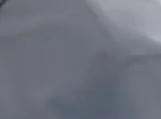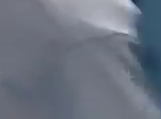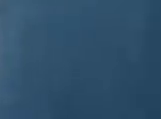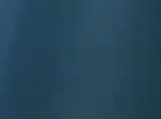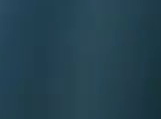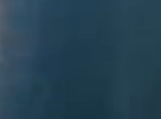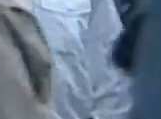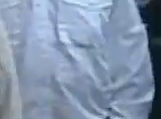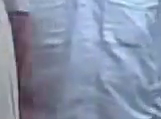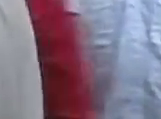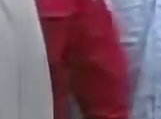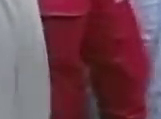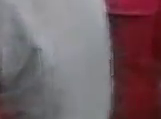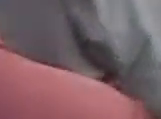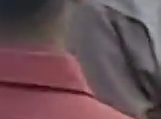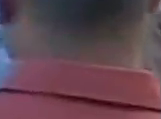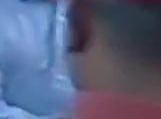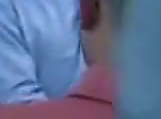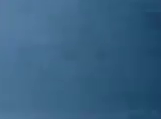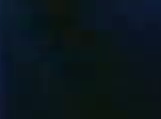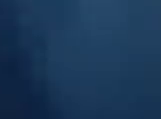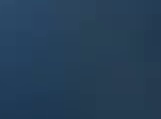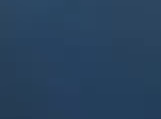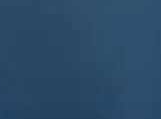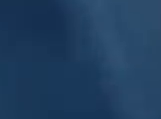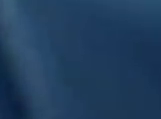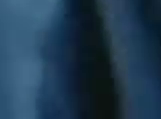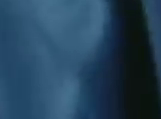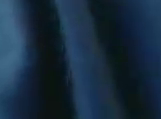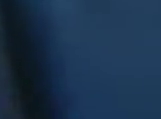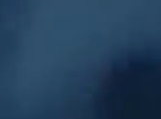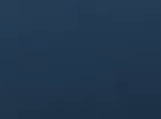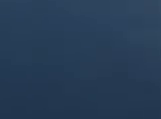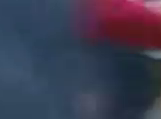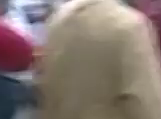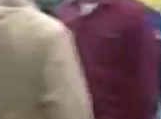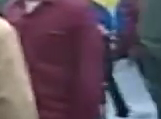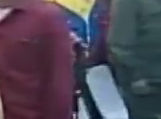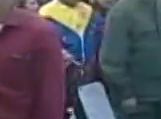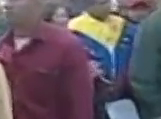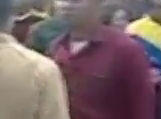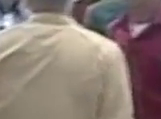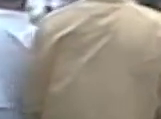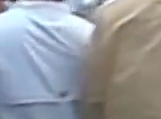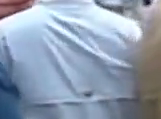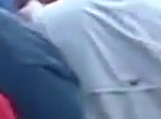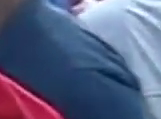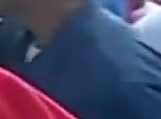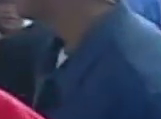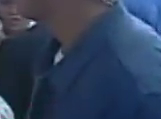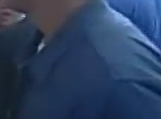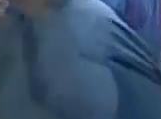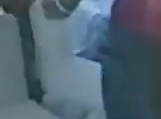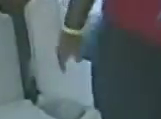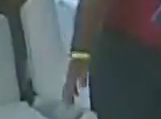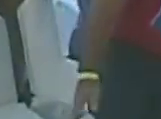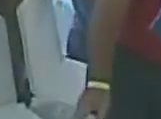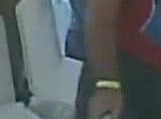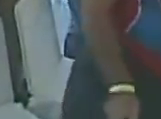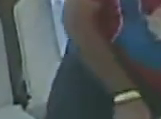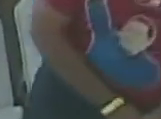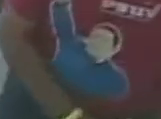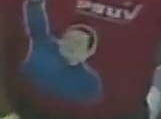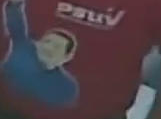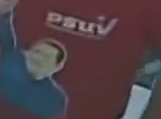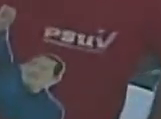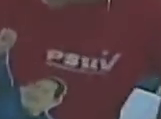la huyante Puy, aunque no pueda nombrarlos a todos.